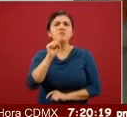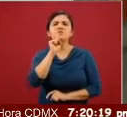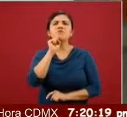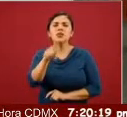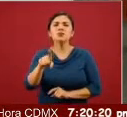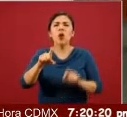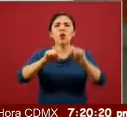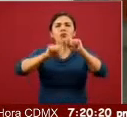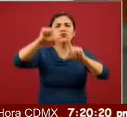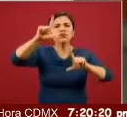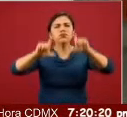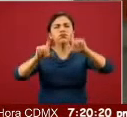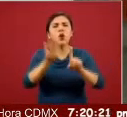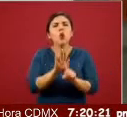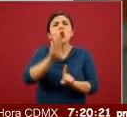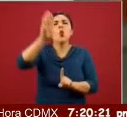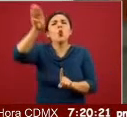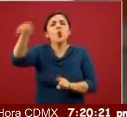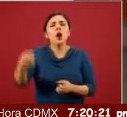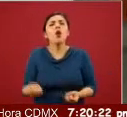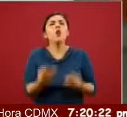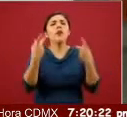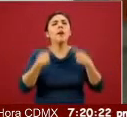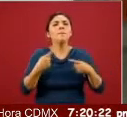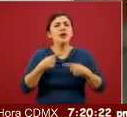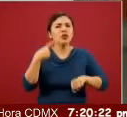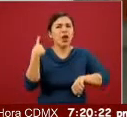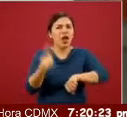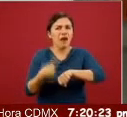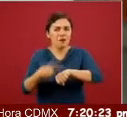curva epidémica, es decir, estas